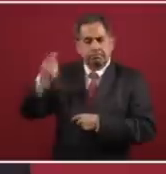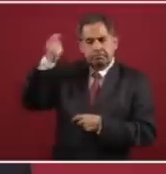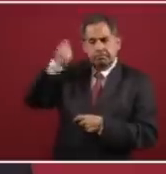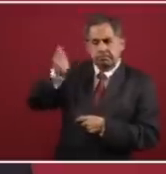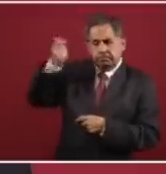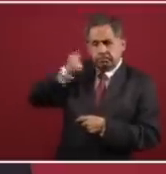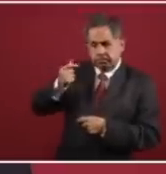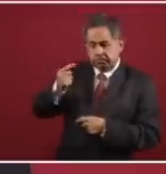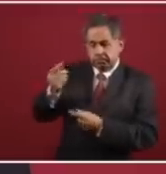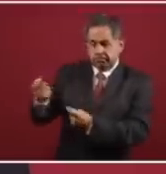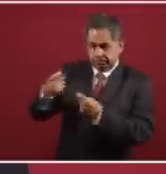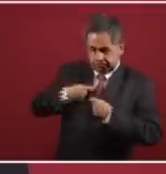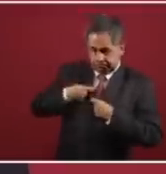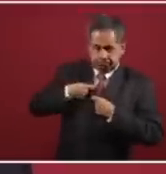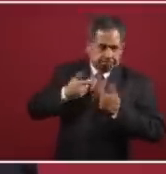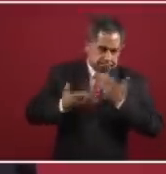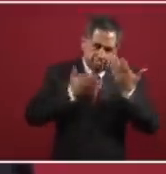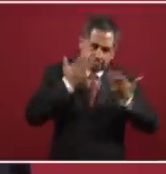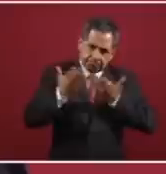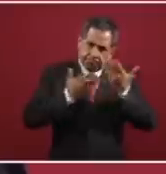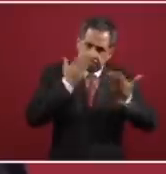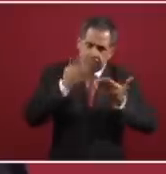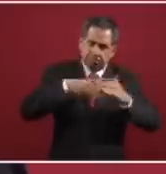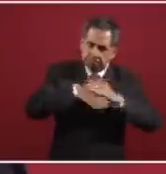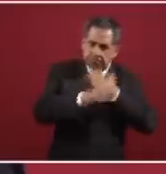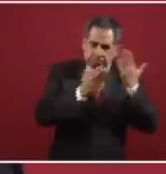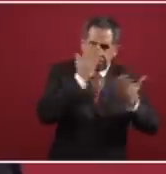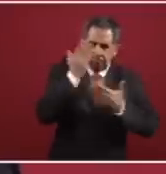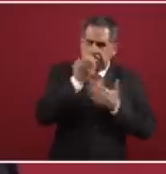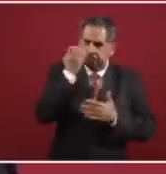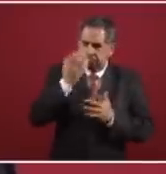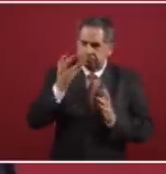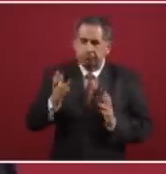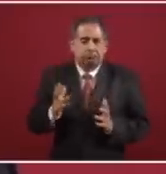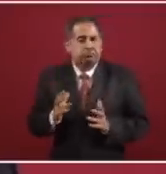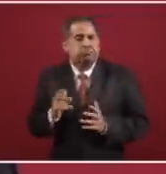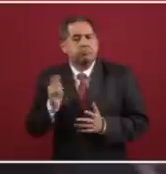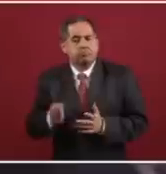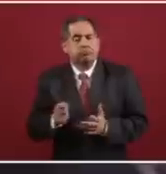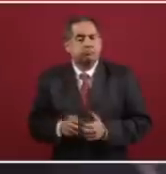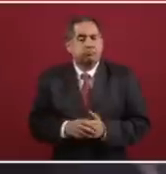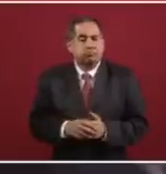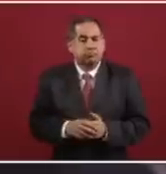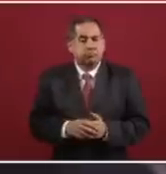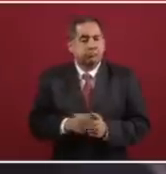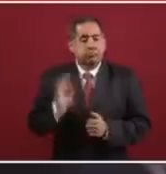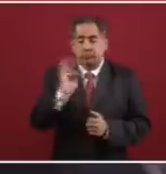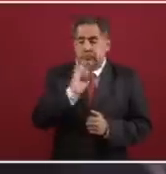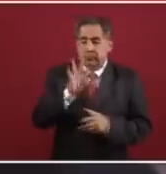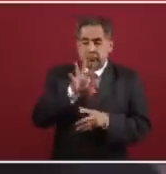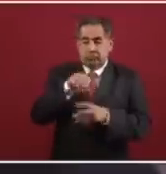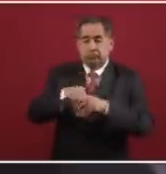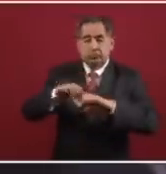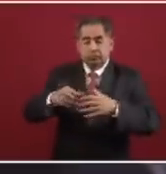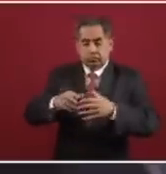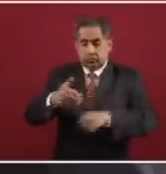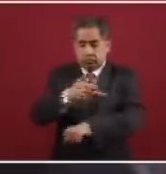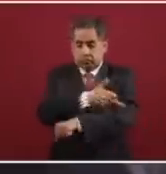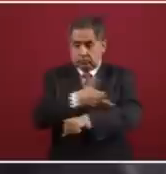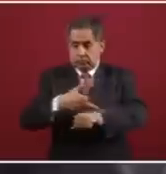para estudiar cuando se pertenece a una